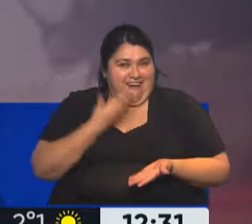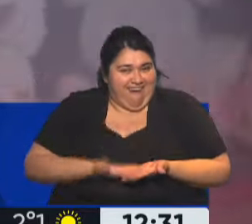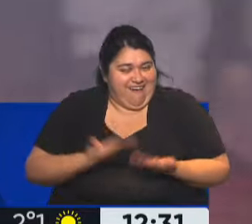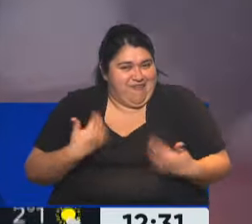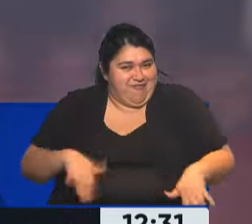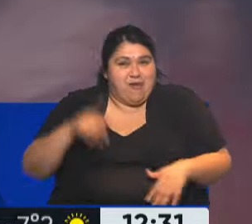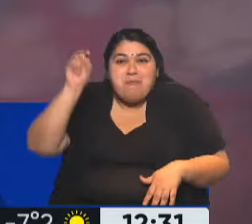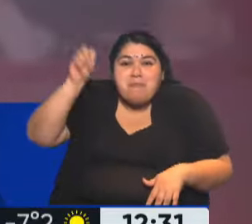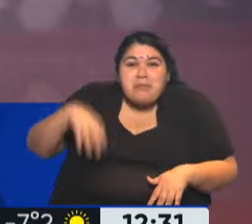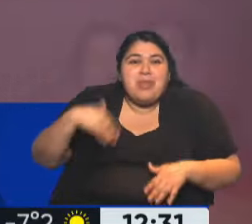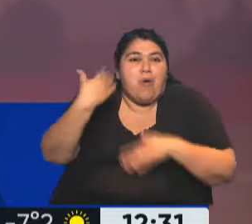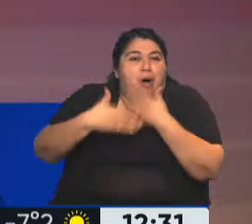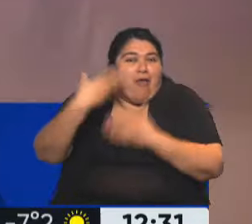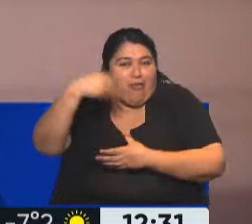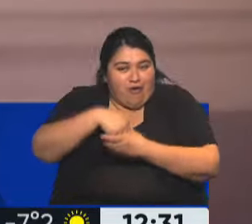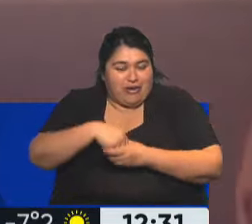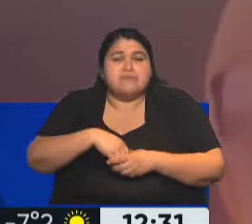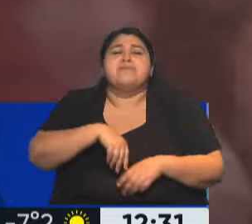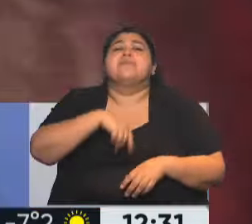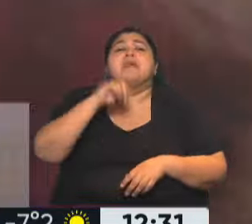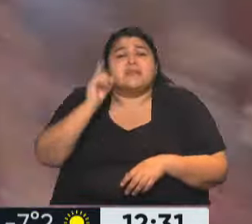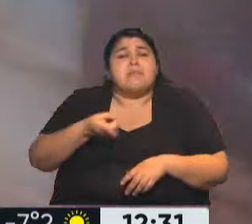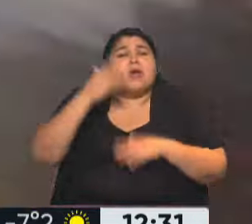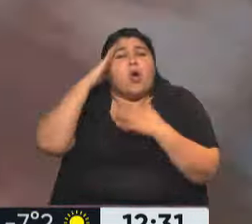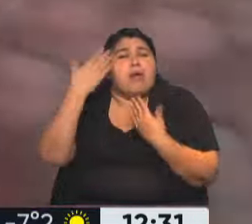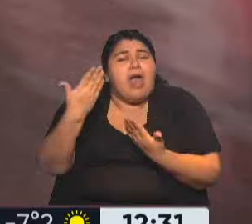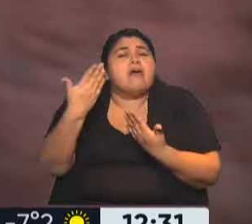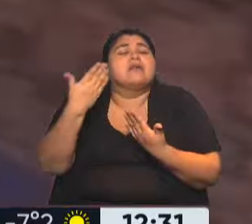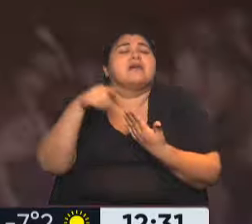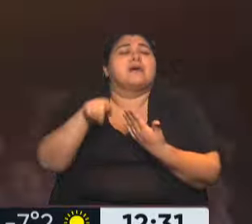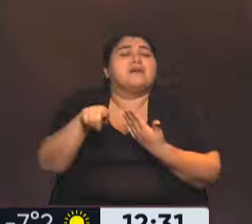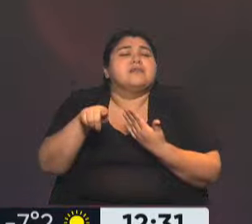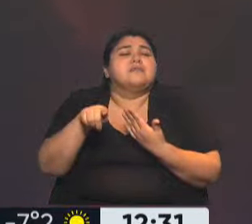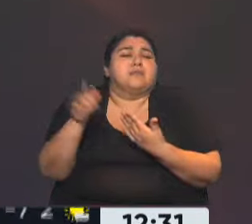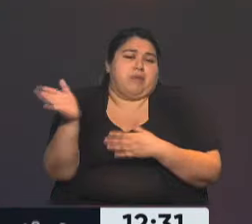de los jugadores de la escaloneta al lado tuyo. Bueno, homenajes que siguen para todos los jugadores de la selección.